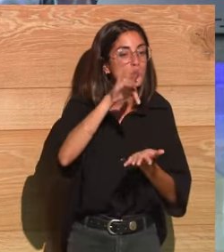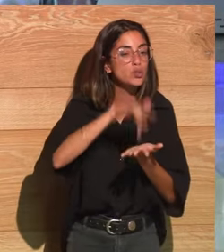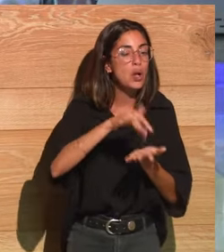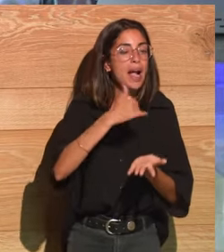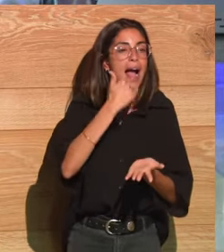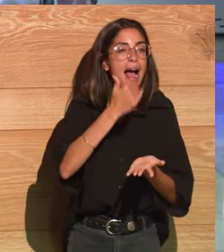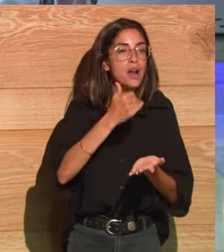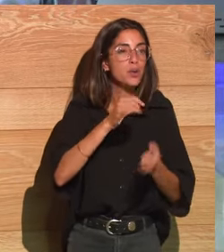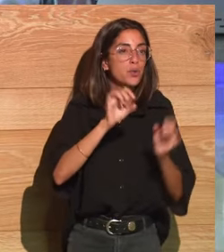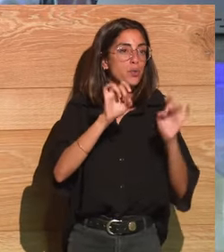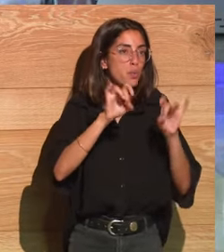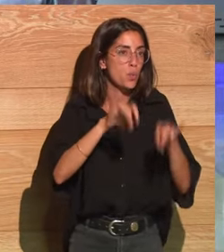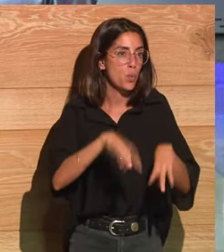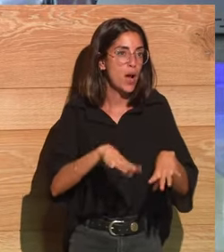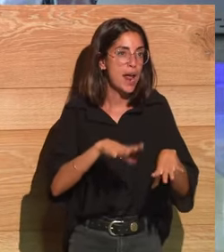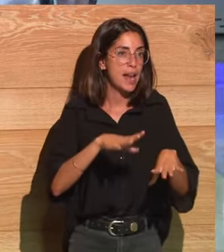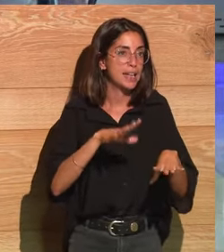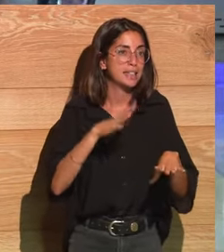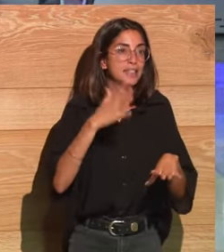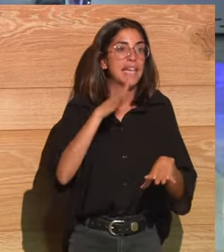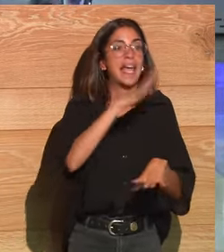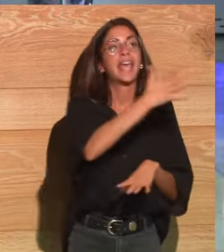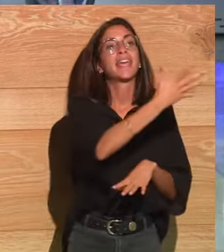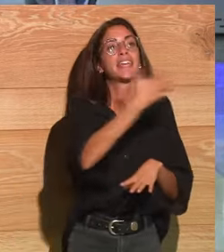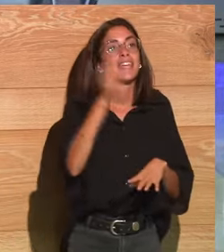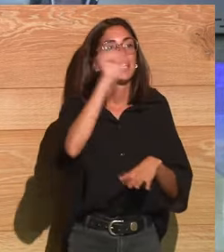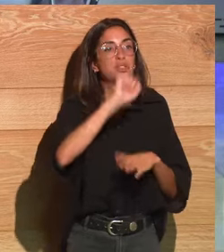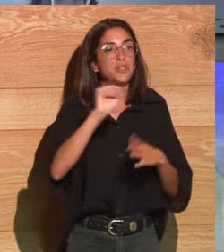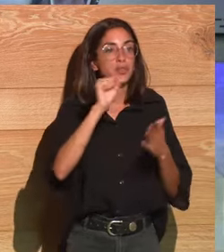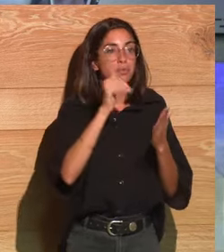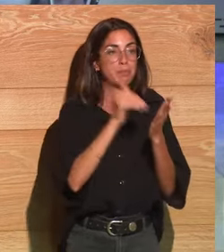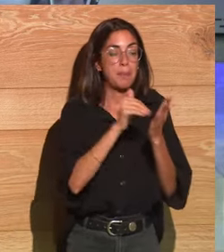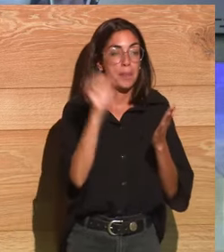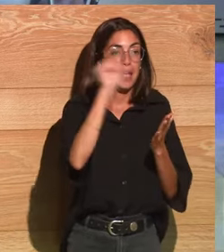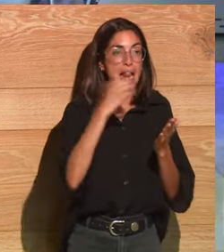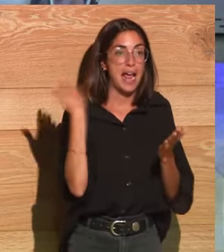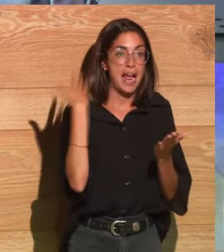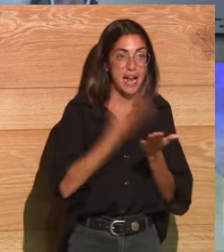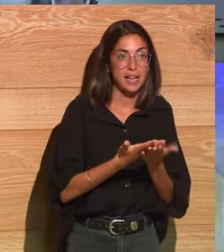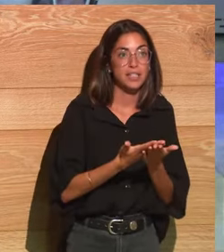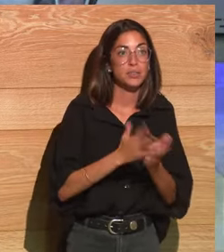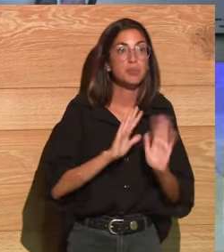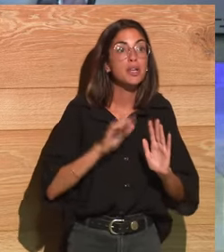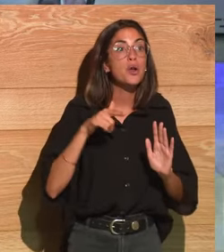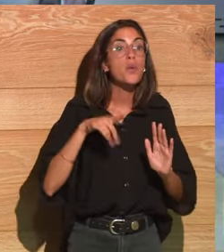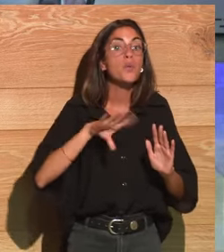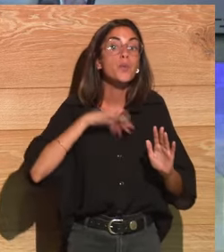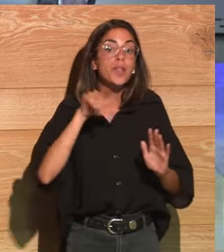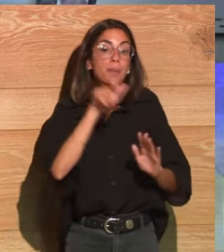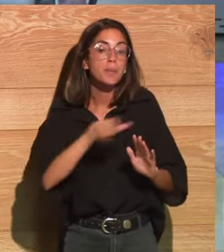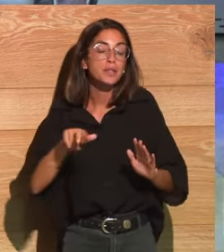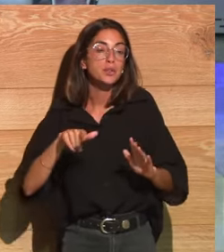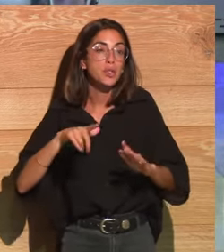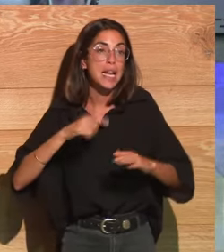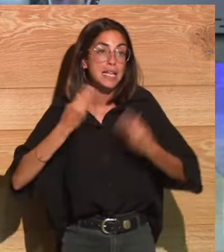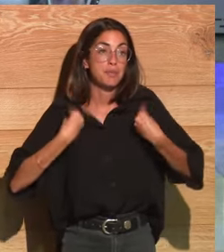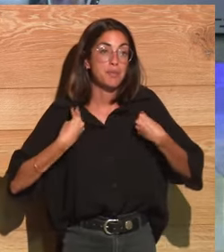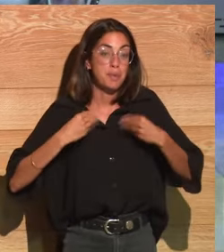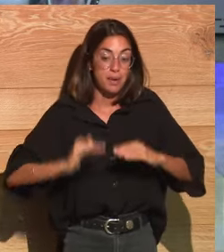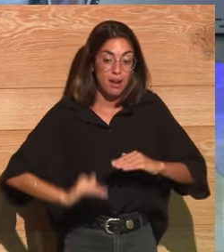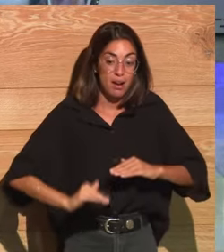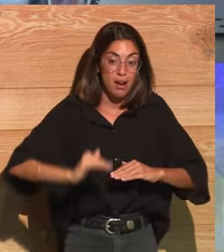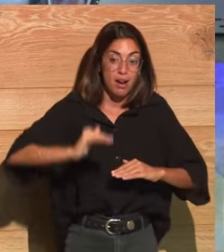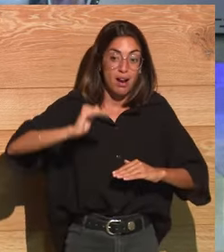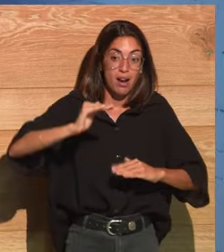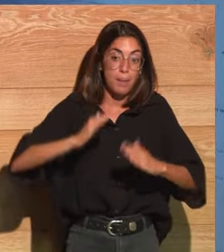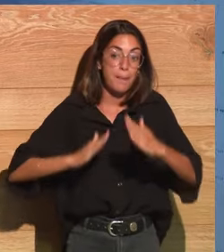sucedía hace 500.000 años, que en muchos casos no vivían lo suficiente para que se desarrollase el cáncer. Es decir,